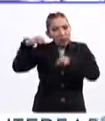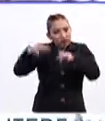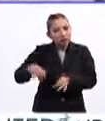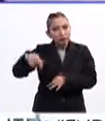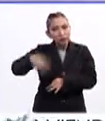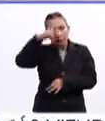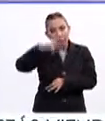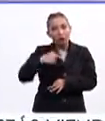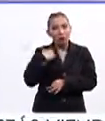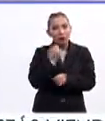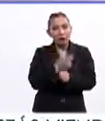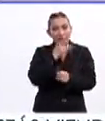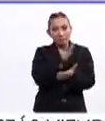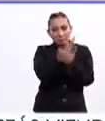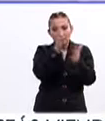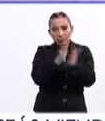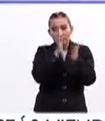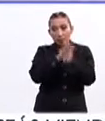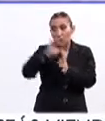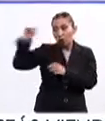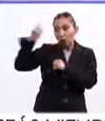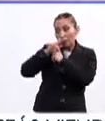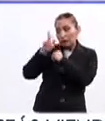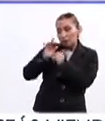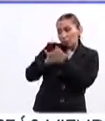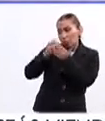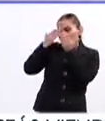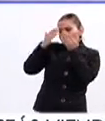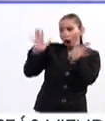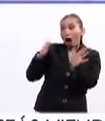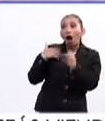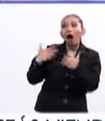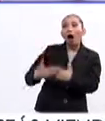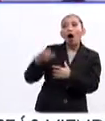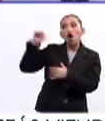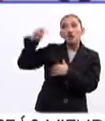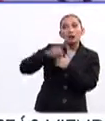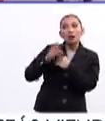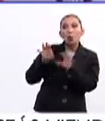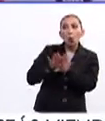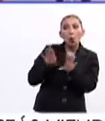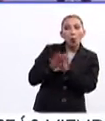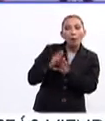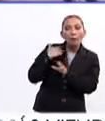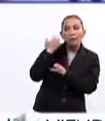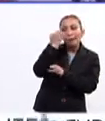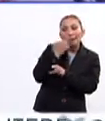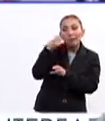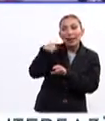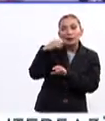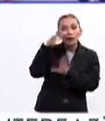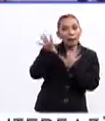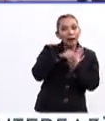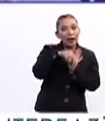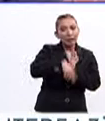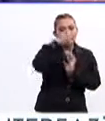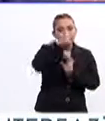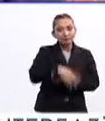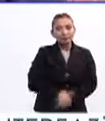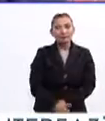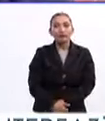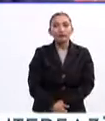México. La oportunidad de participar en el extranjero abrió su visión de la industria en otros países y que ellos quieren replicar en